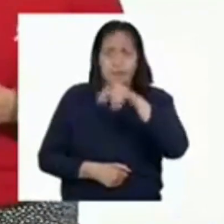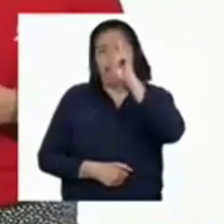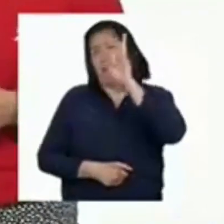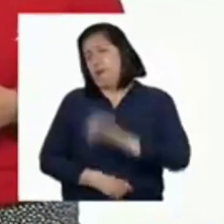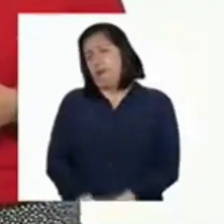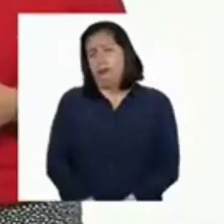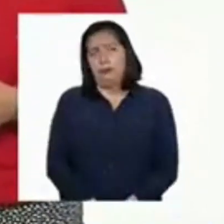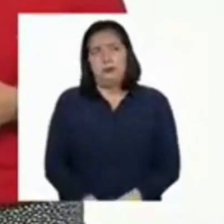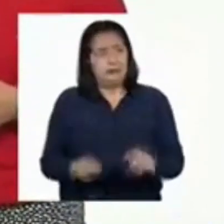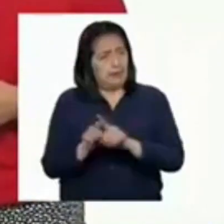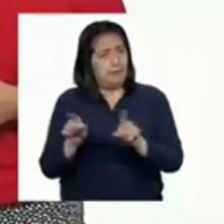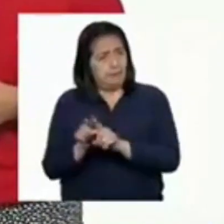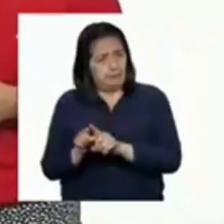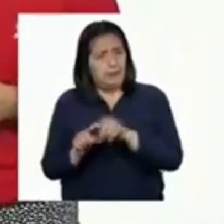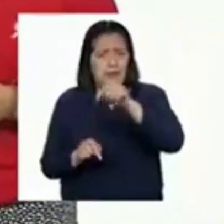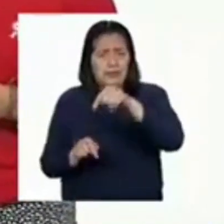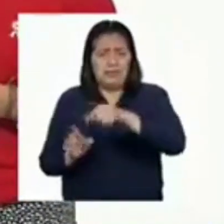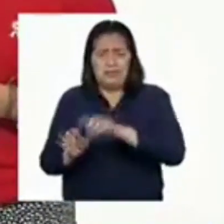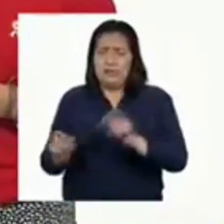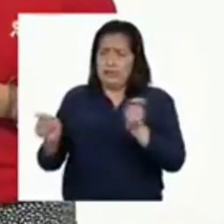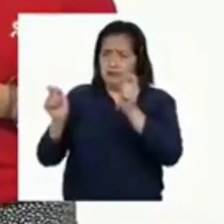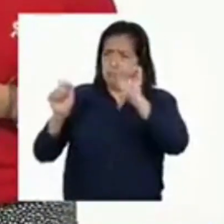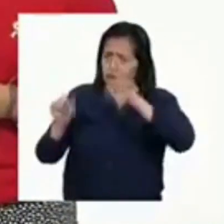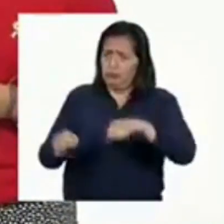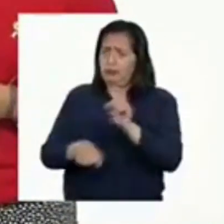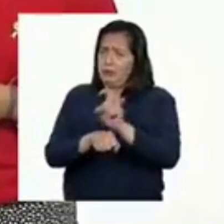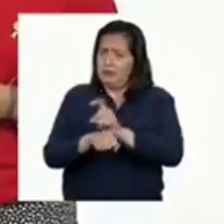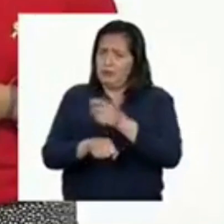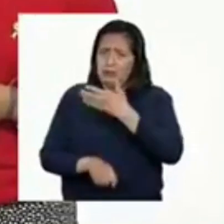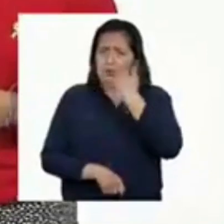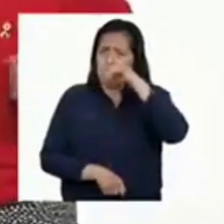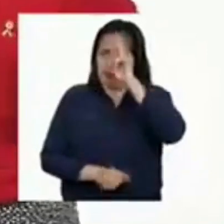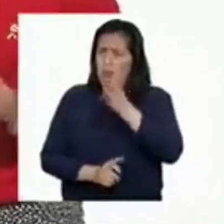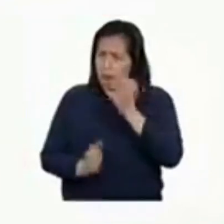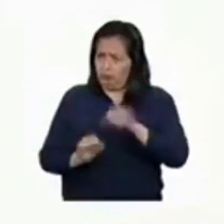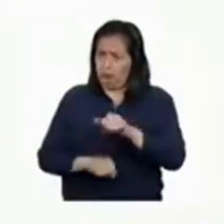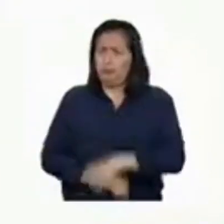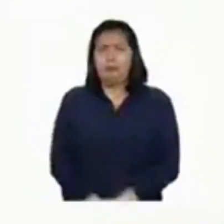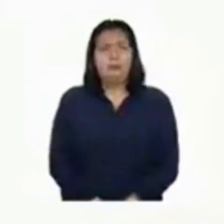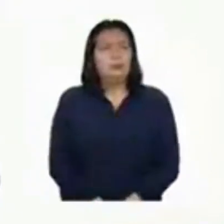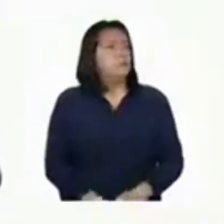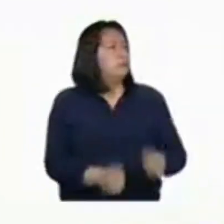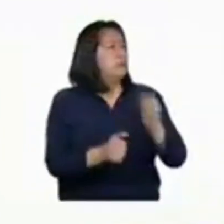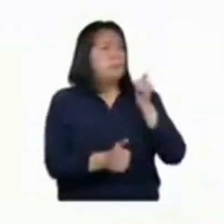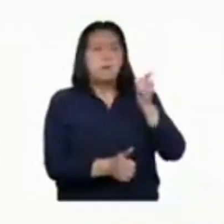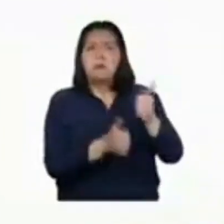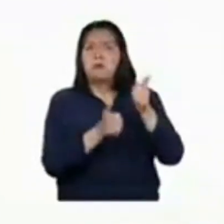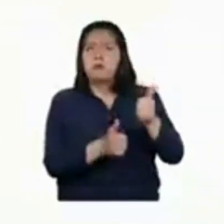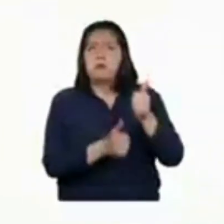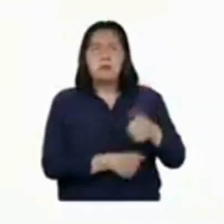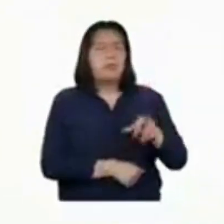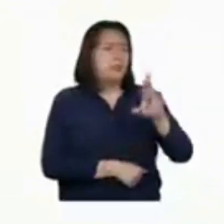Perú. Además, esta celebración nos enseñará a ser mejores peruanos. Muy bien,